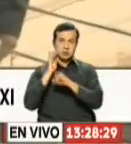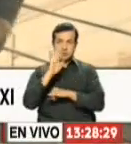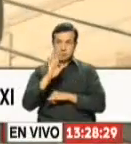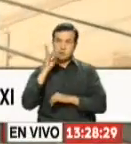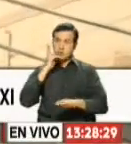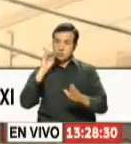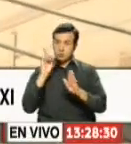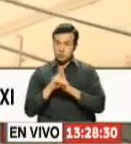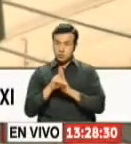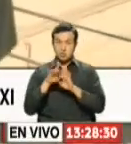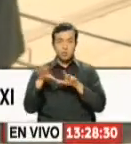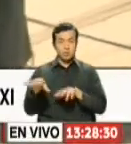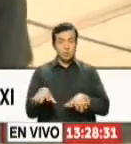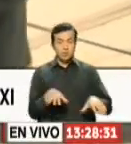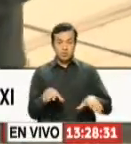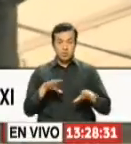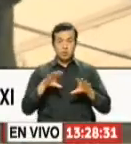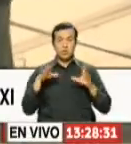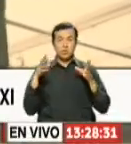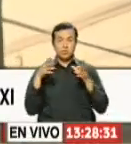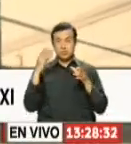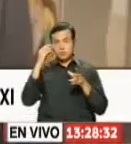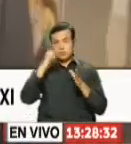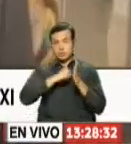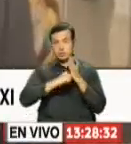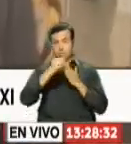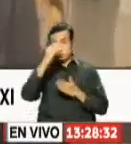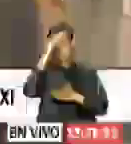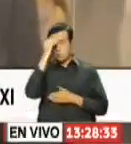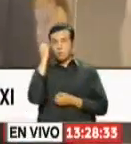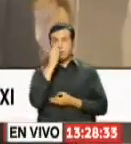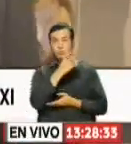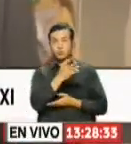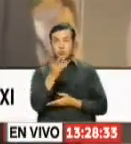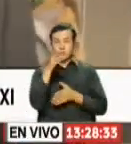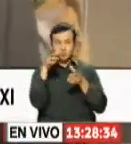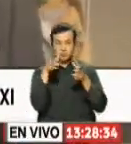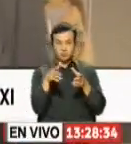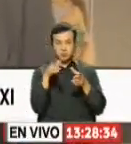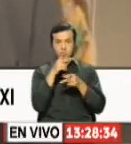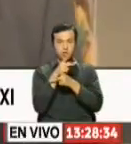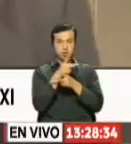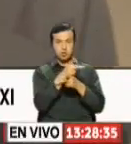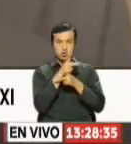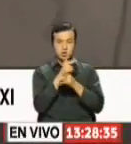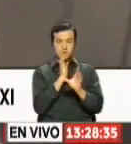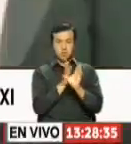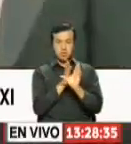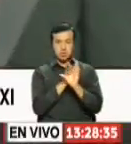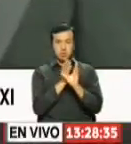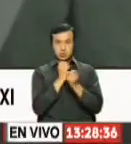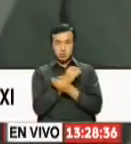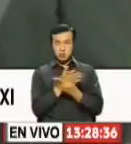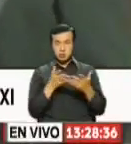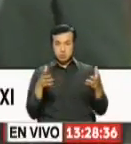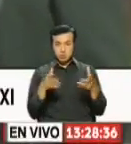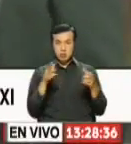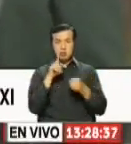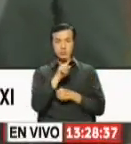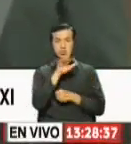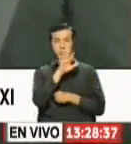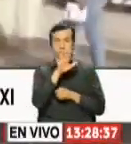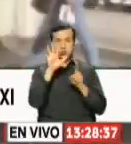La coordinación zonal 3 del Ministerio de Educación recibió de los departamentos de consejería estudiantil